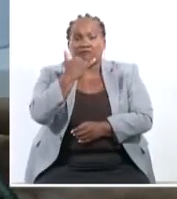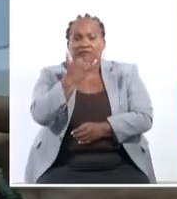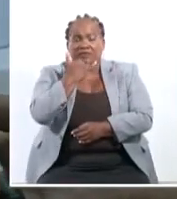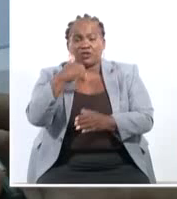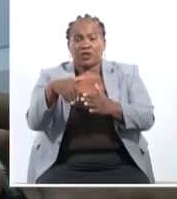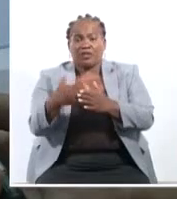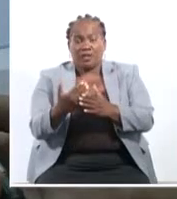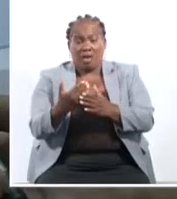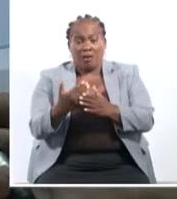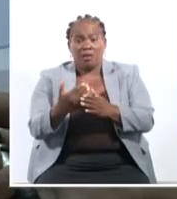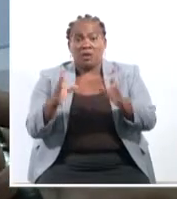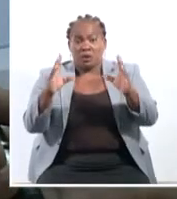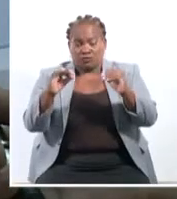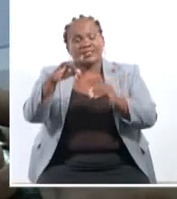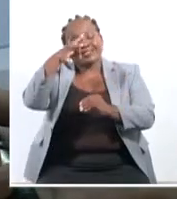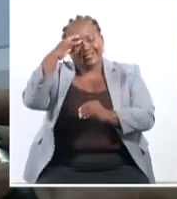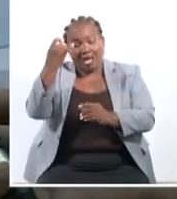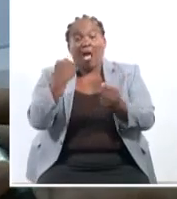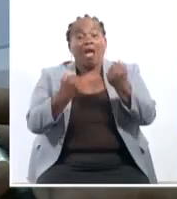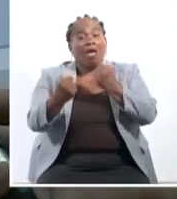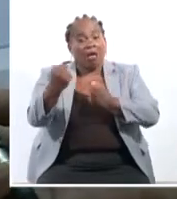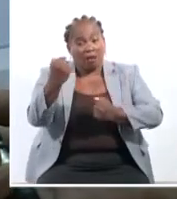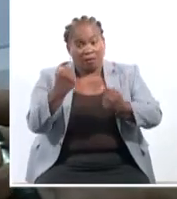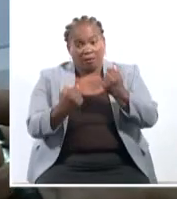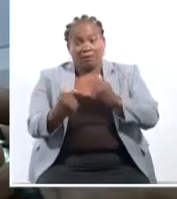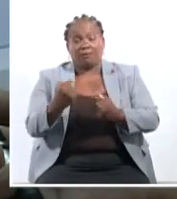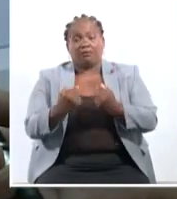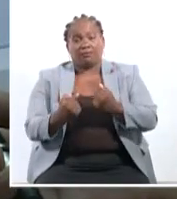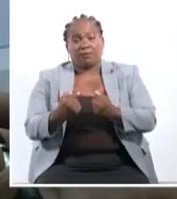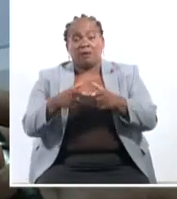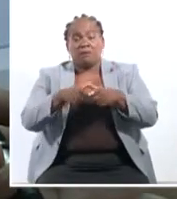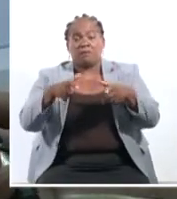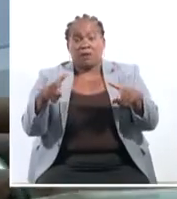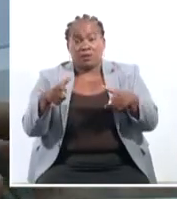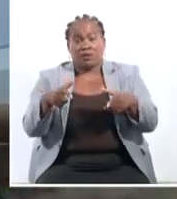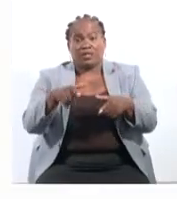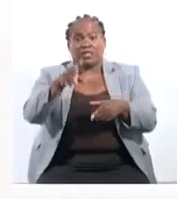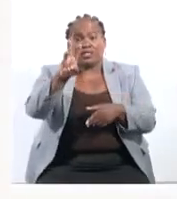el horario de máxima demanda sí debe haber afectaciones, y la máxima afectación la estamos estimando en 314 megawatts.